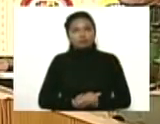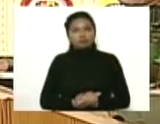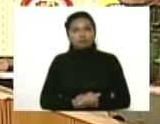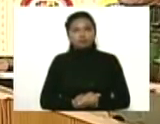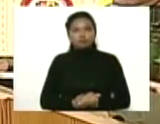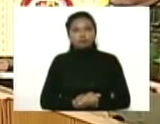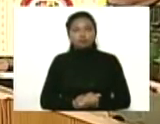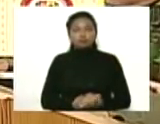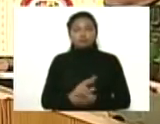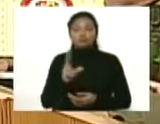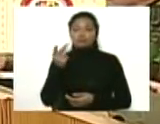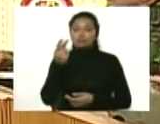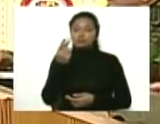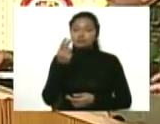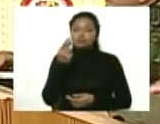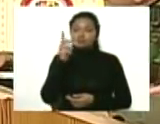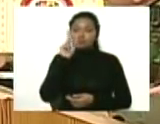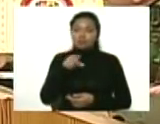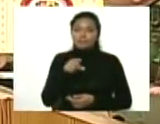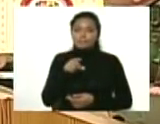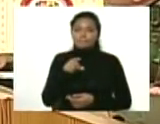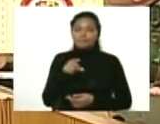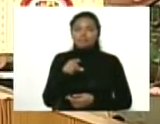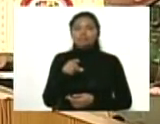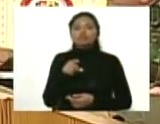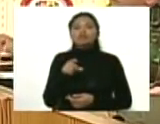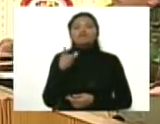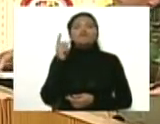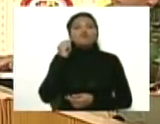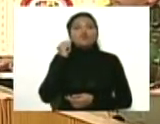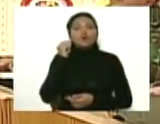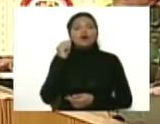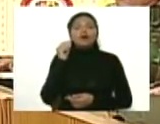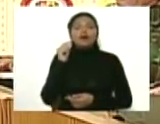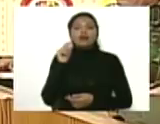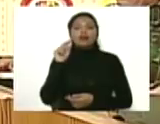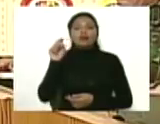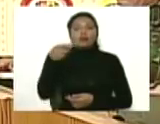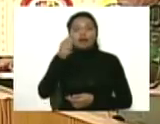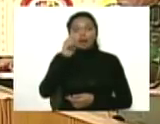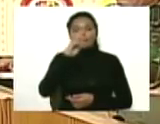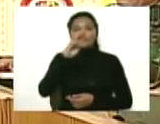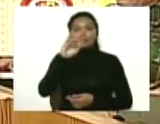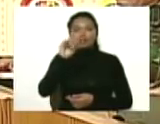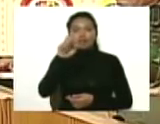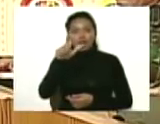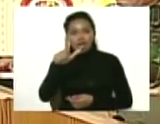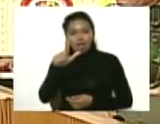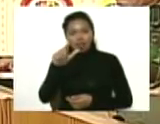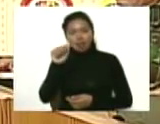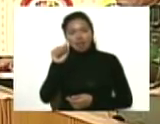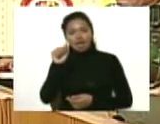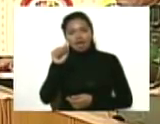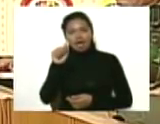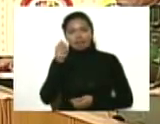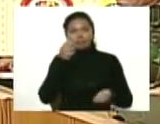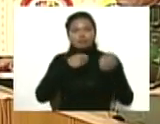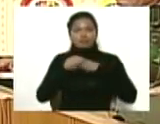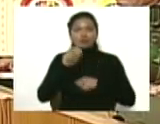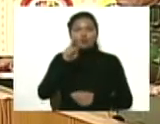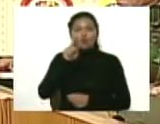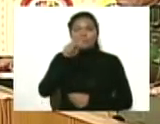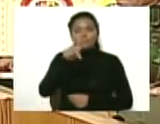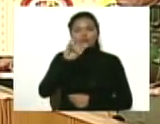la segunda, sargento segunda, Gabriela del Valle Cisnero, comandante de la UPD